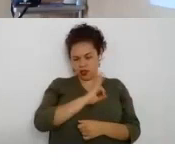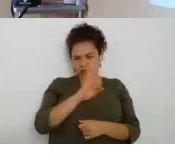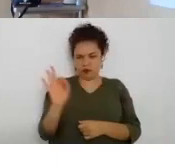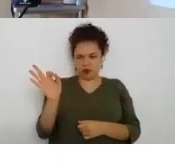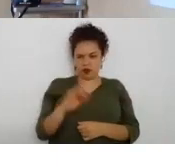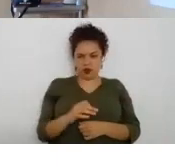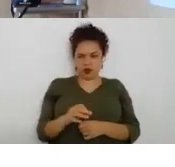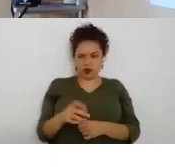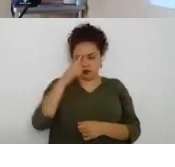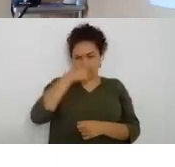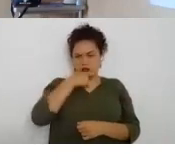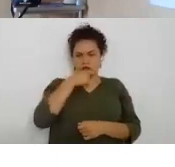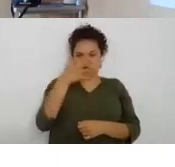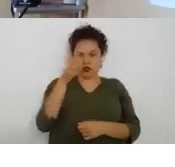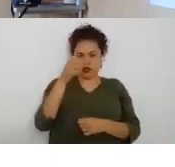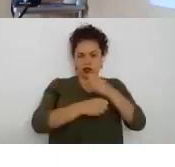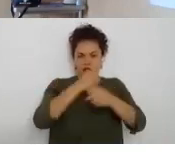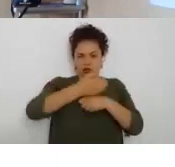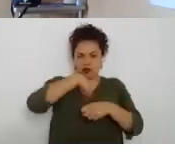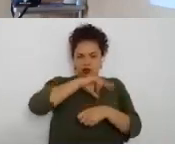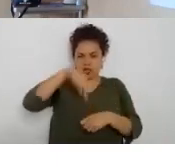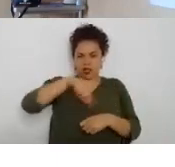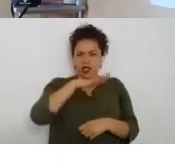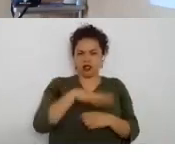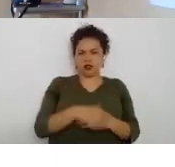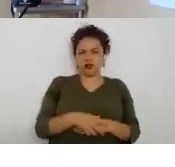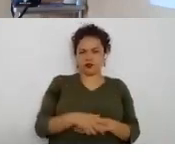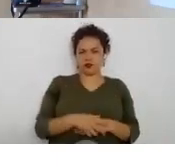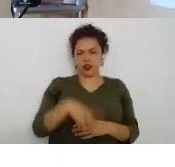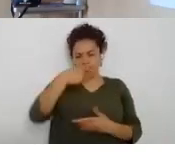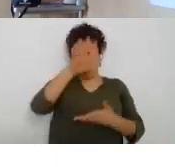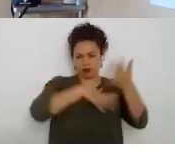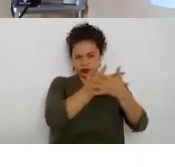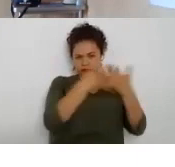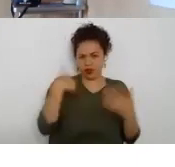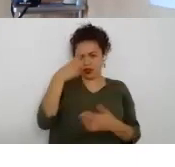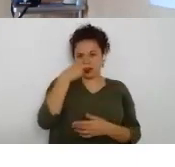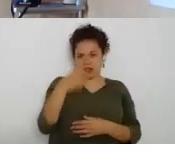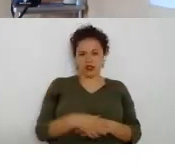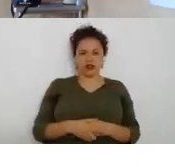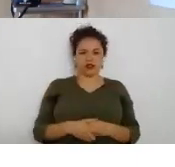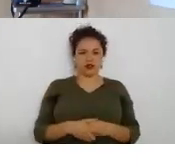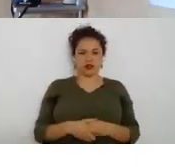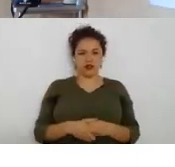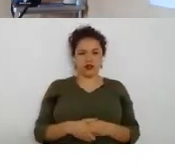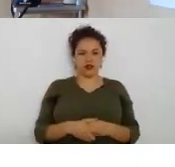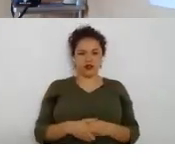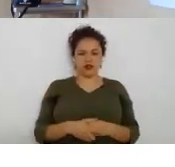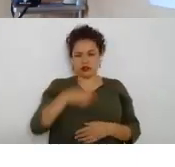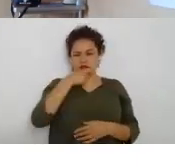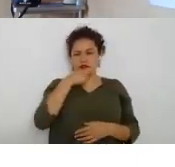Enfocándonos al niño de 5 años que tenemos aquí. En esa tablita yo les voy a decir, es un niño de